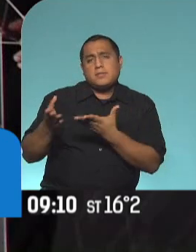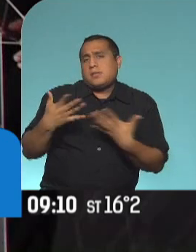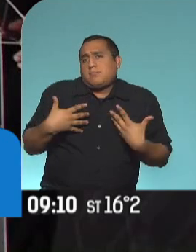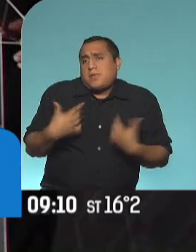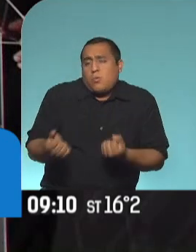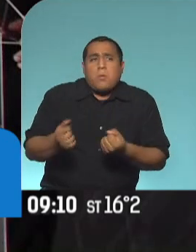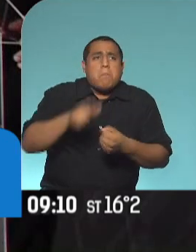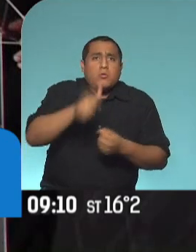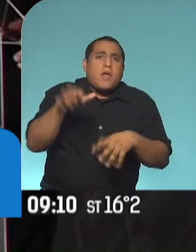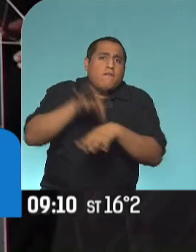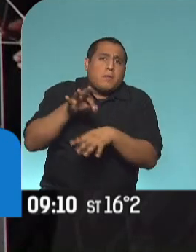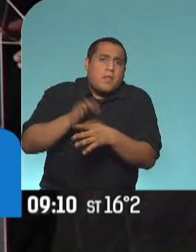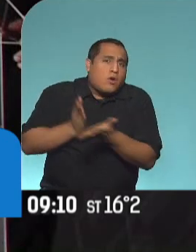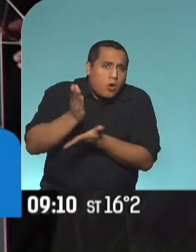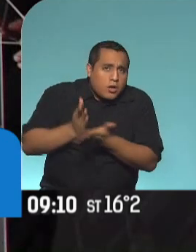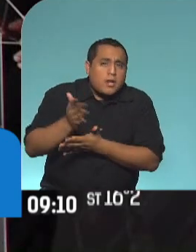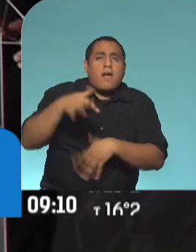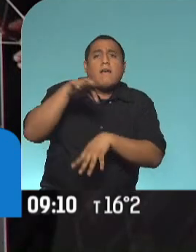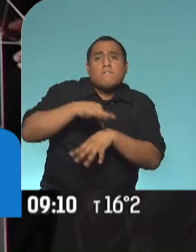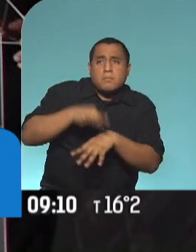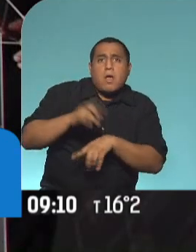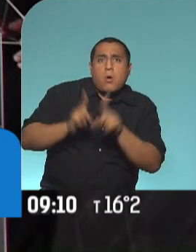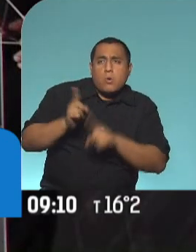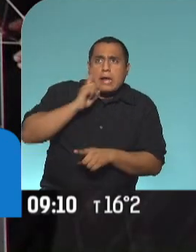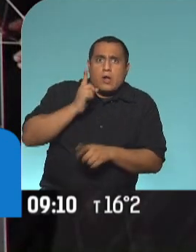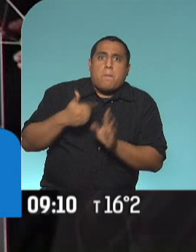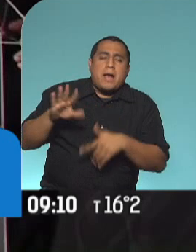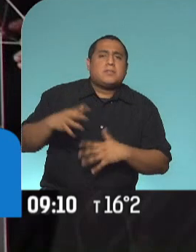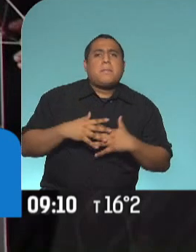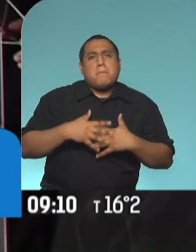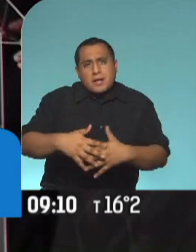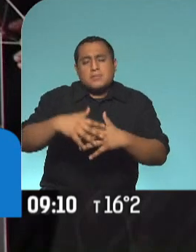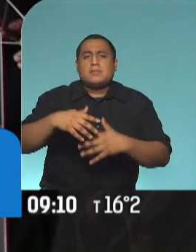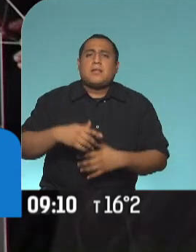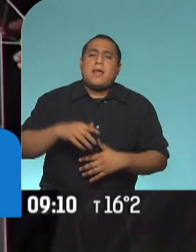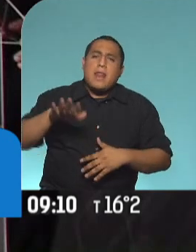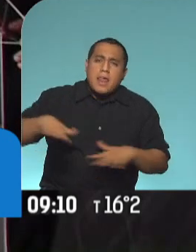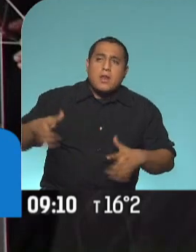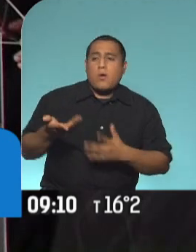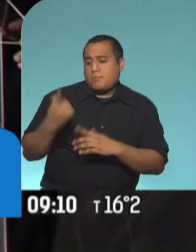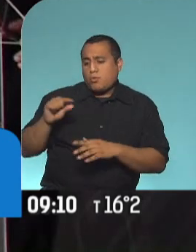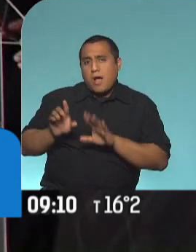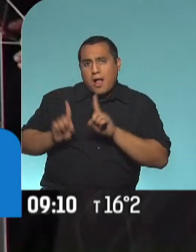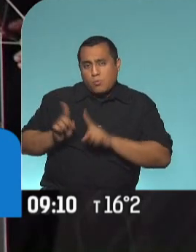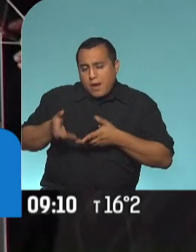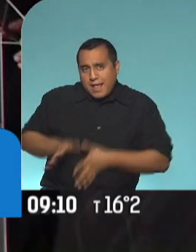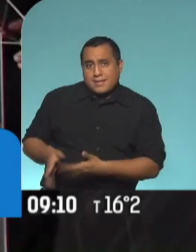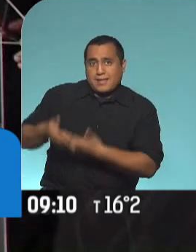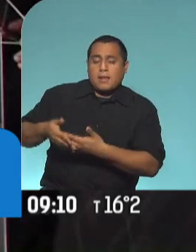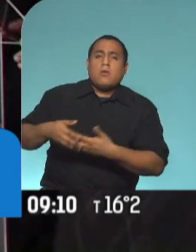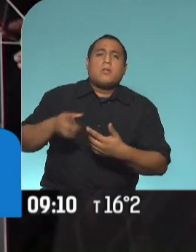de enfermos crónicos, de personas con factores de riesgo, de embarazadas, de niños, de recién nacidos, y también brindar